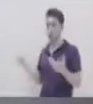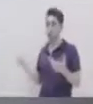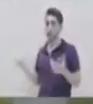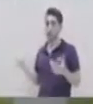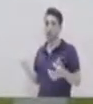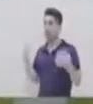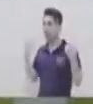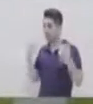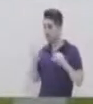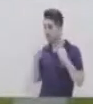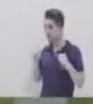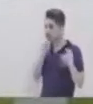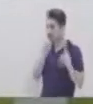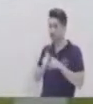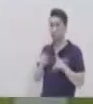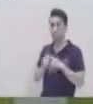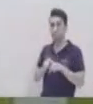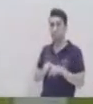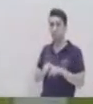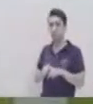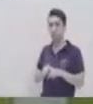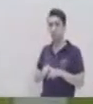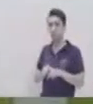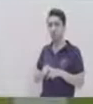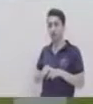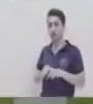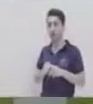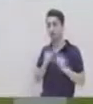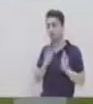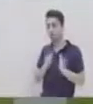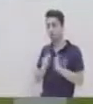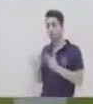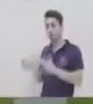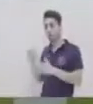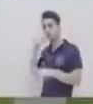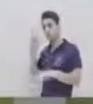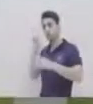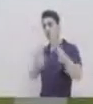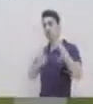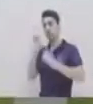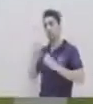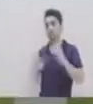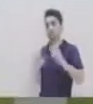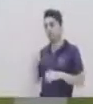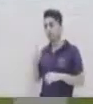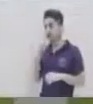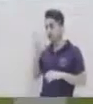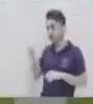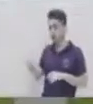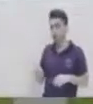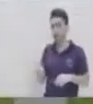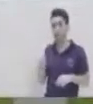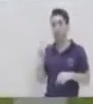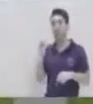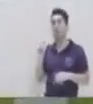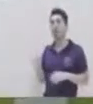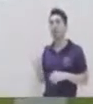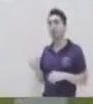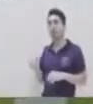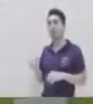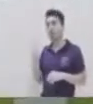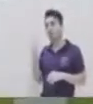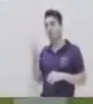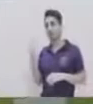familia, realizar, por ejemplo, unos procesos como de evaluación y ver qué es lo que